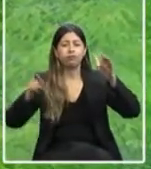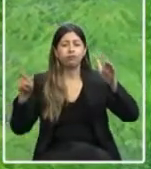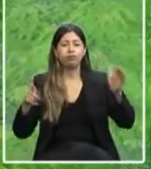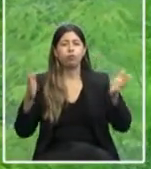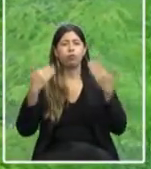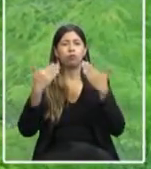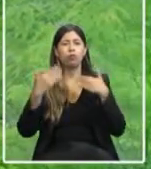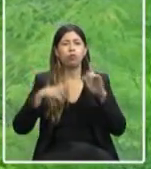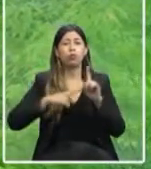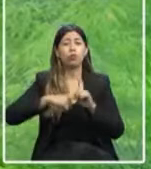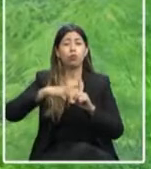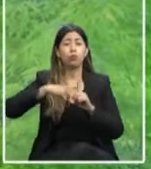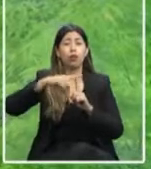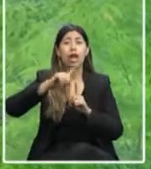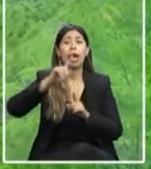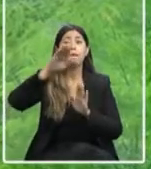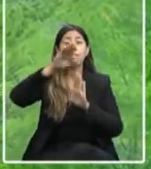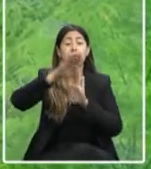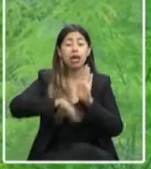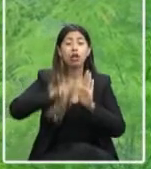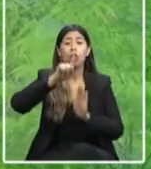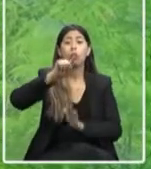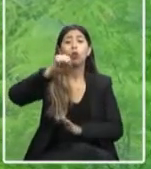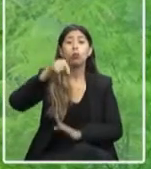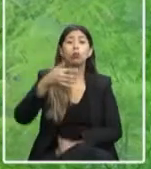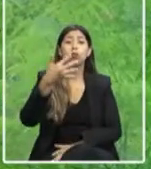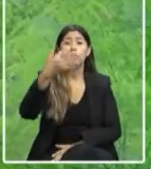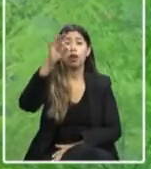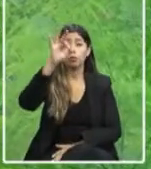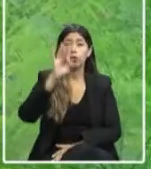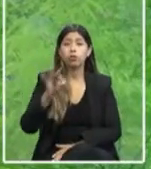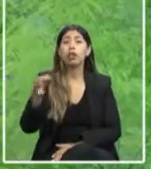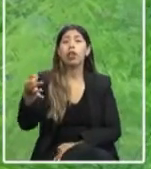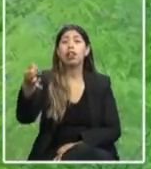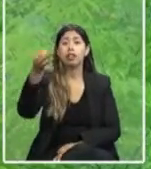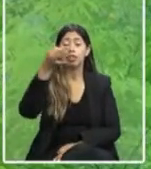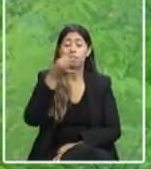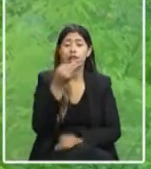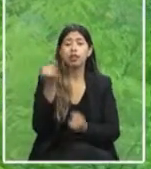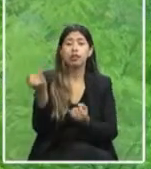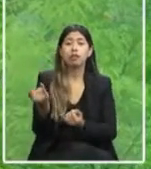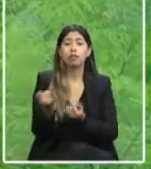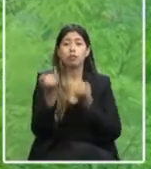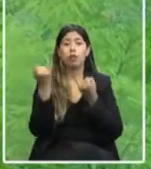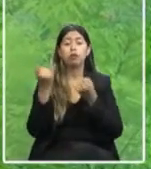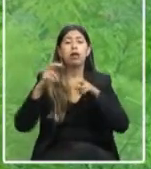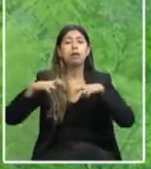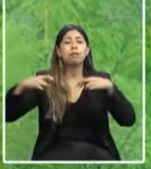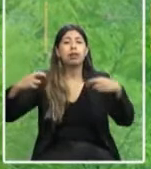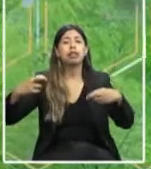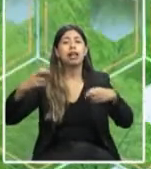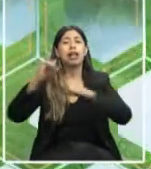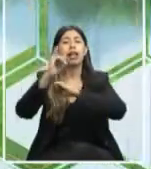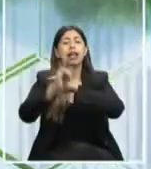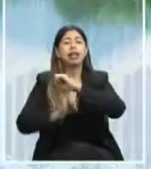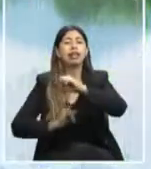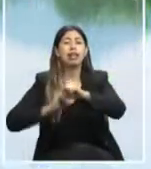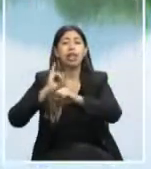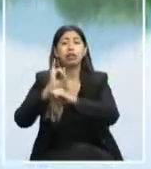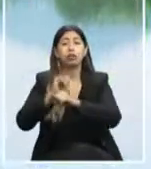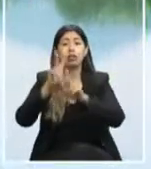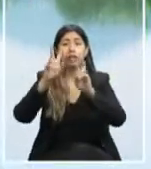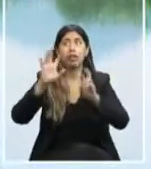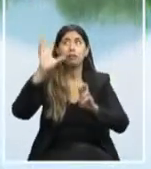de 1.5%, como nos dice el panel intergubernamental de cambio climático, que es nuestra contraparte, pero para